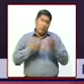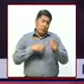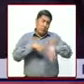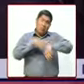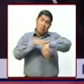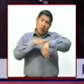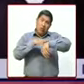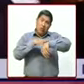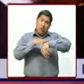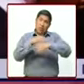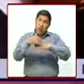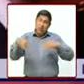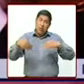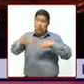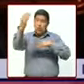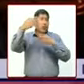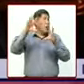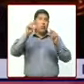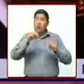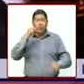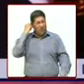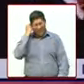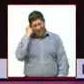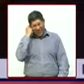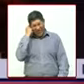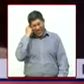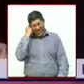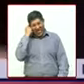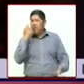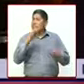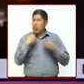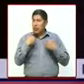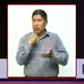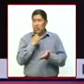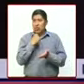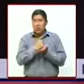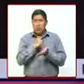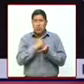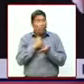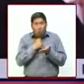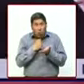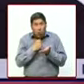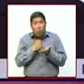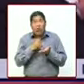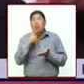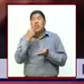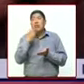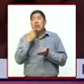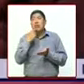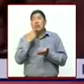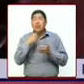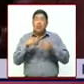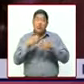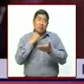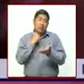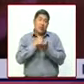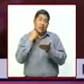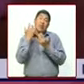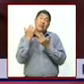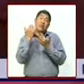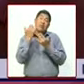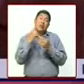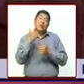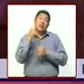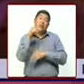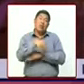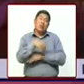A partir de usted ya no se puede atender, ¿le han dicho? Eso es lo que han indicado. Bueno, ¿usted ya tiene el sello o no? No tenemos. ¿Qué le han dicho? Que solo está el sello, pero esperamos que atiendan